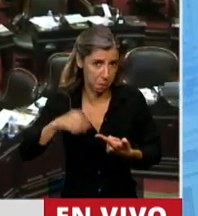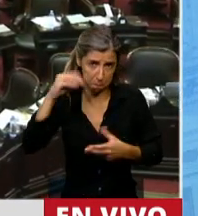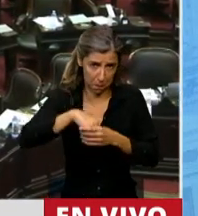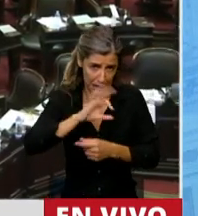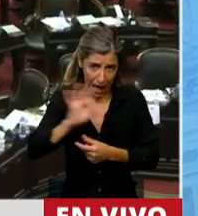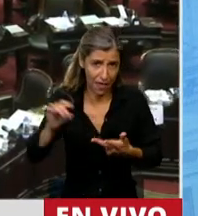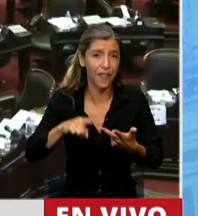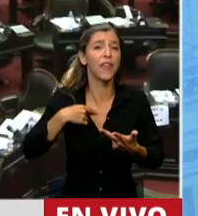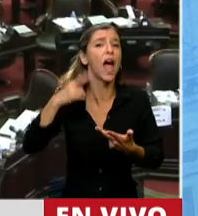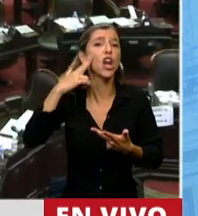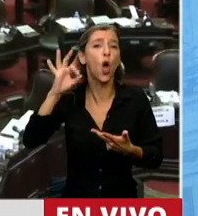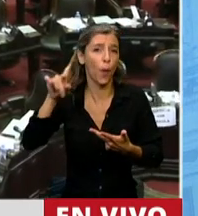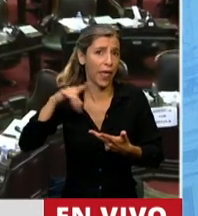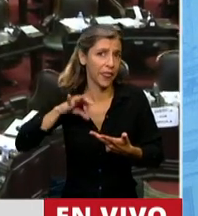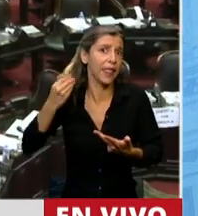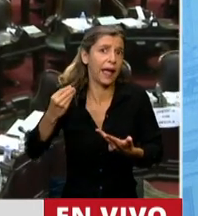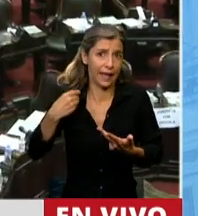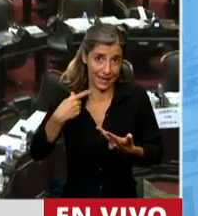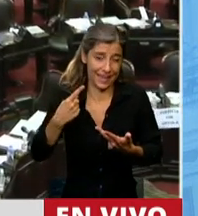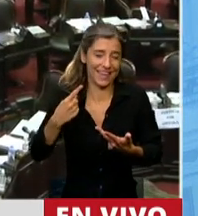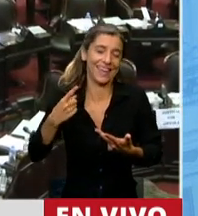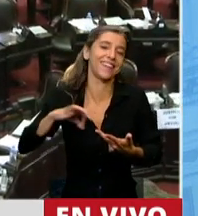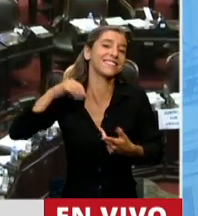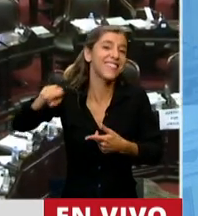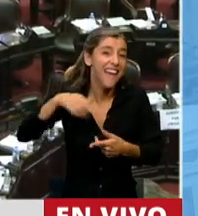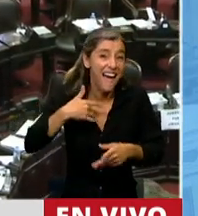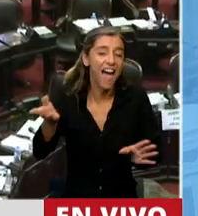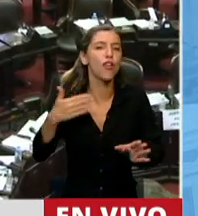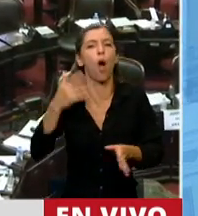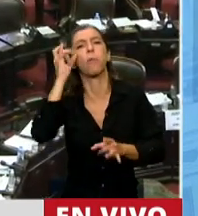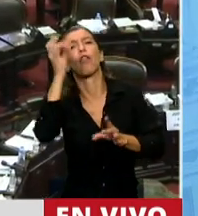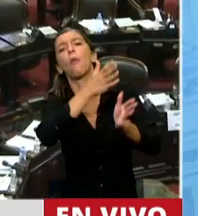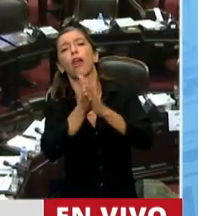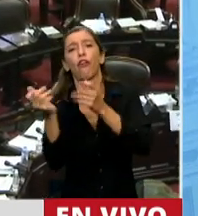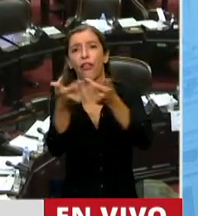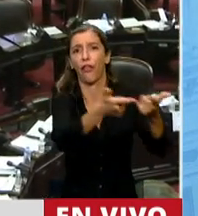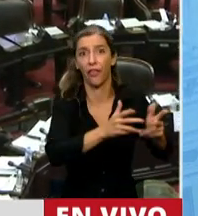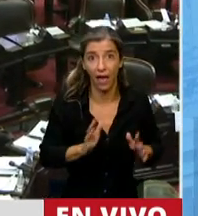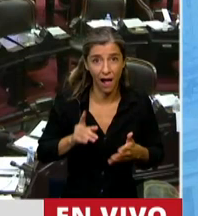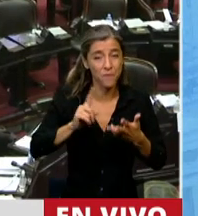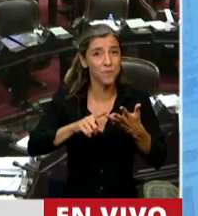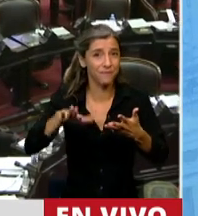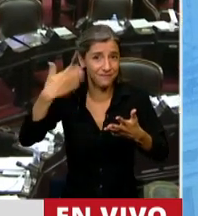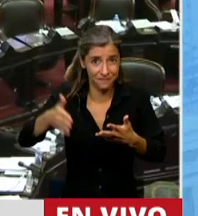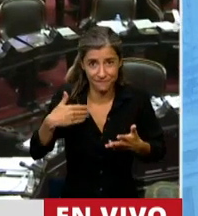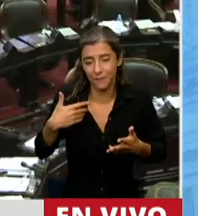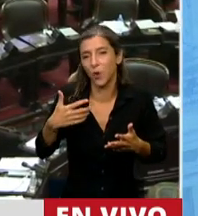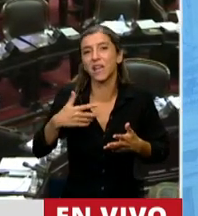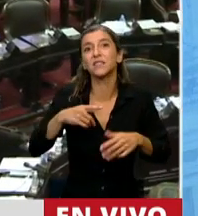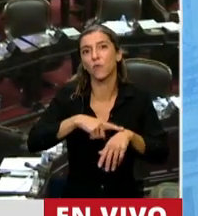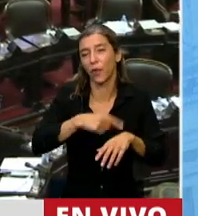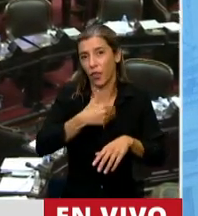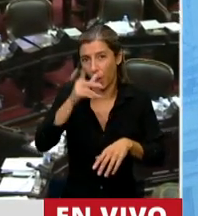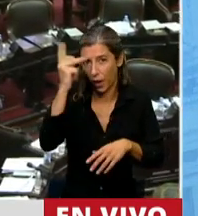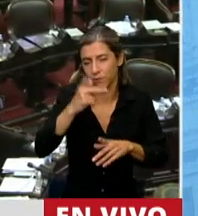los que tuvieron a Milani hasta último momento en el gobierno kirchnerista. Por todo eso, nosotros no nos vamos a quedar callados,